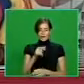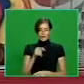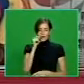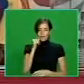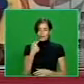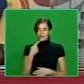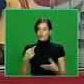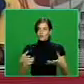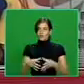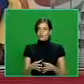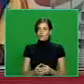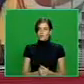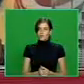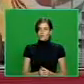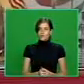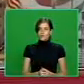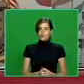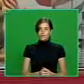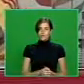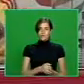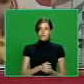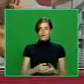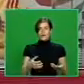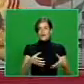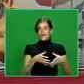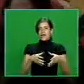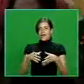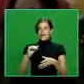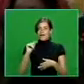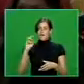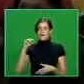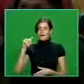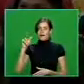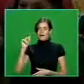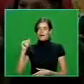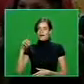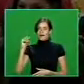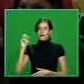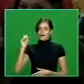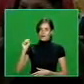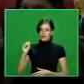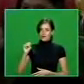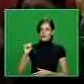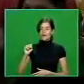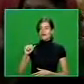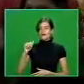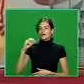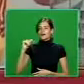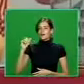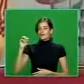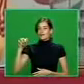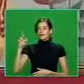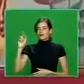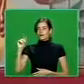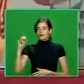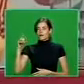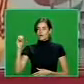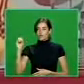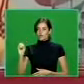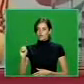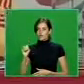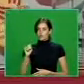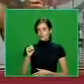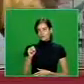reunión camaradas y camarad Bueno listo quedó camaradas y camarad pero la reflexión que yo estaba